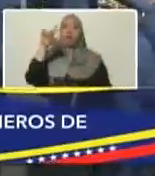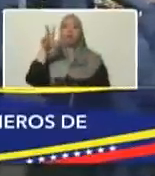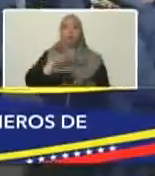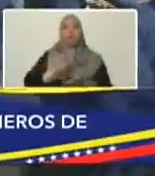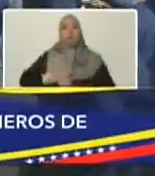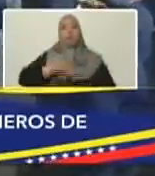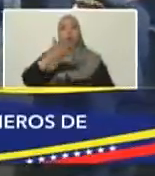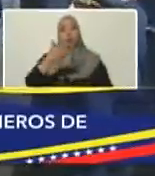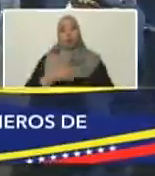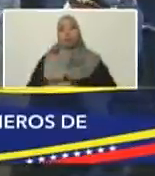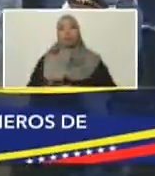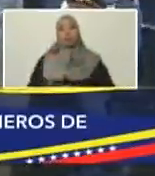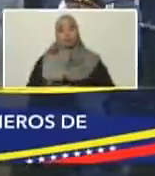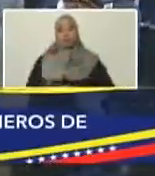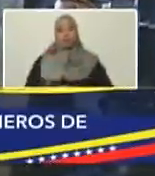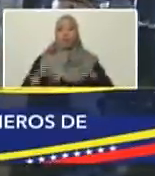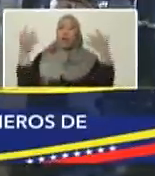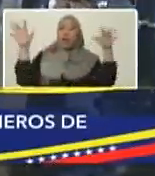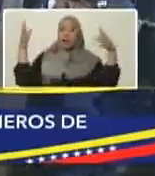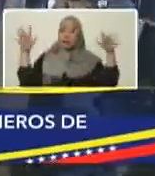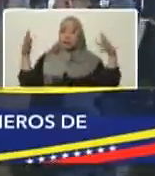Autorizado.